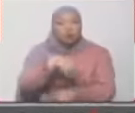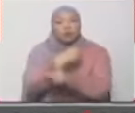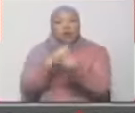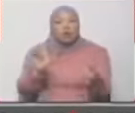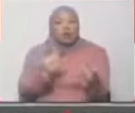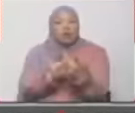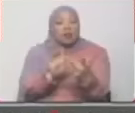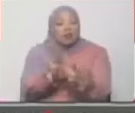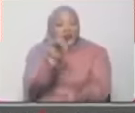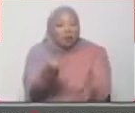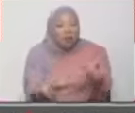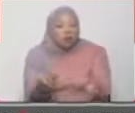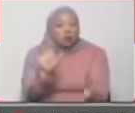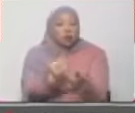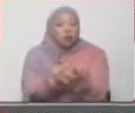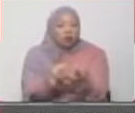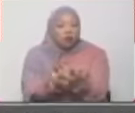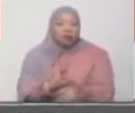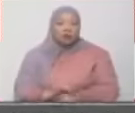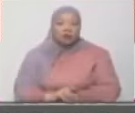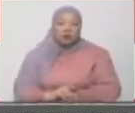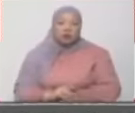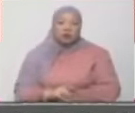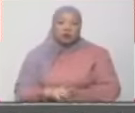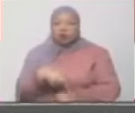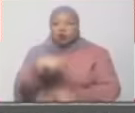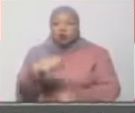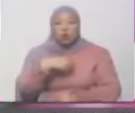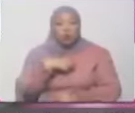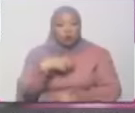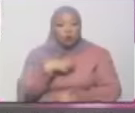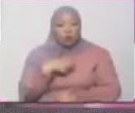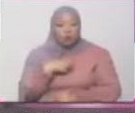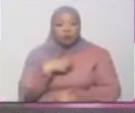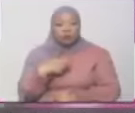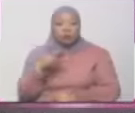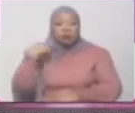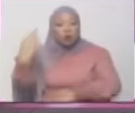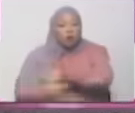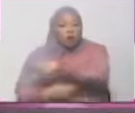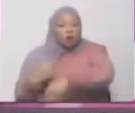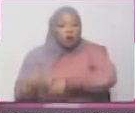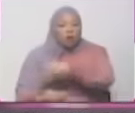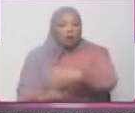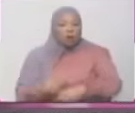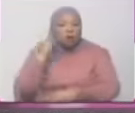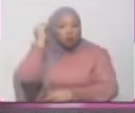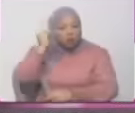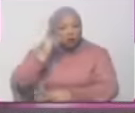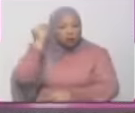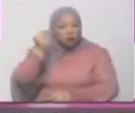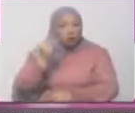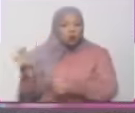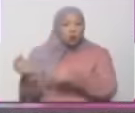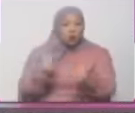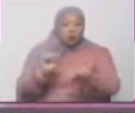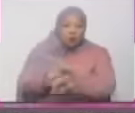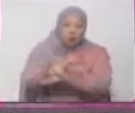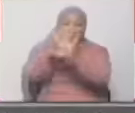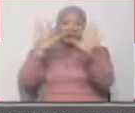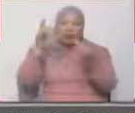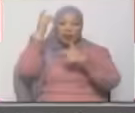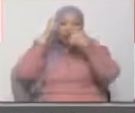directa. No hubo aquí un revolucionario, un teórico, que nos hablara con la claridad de